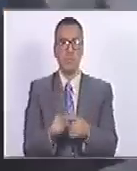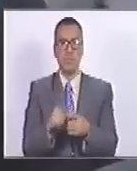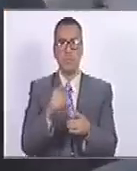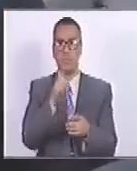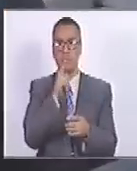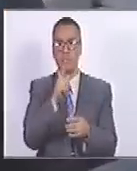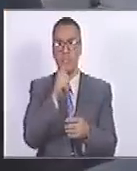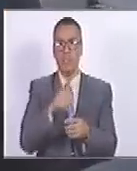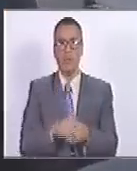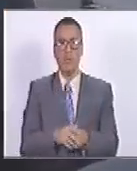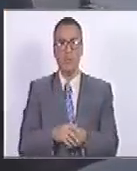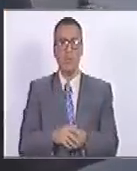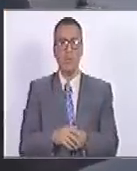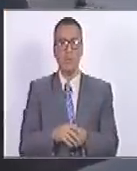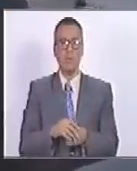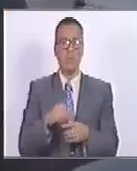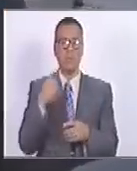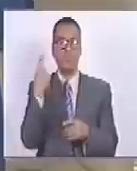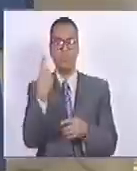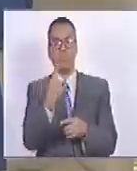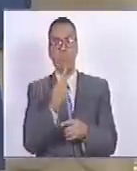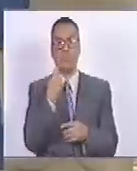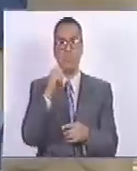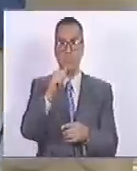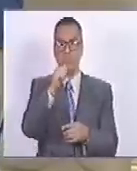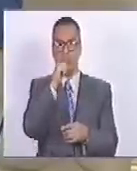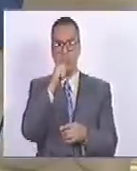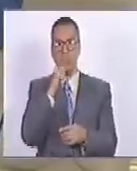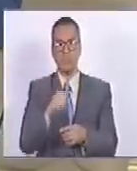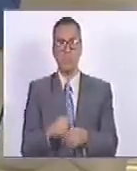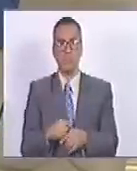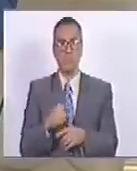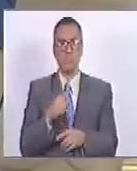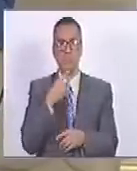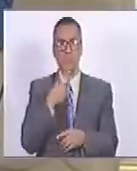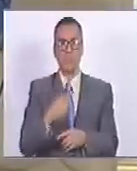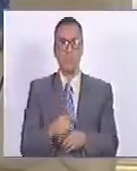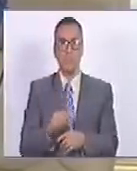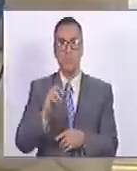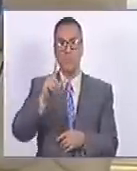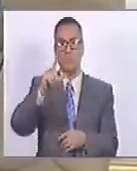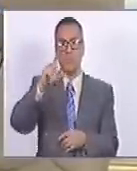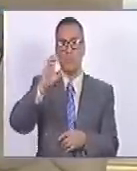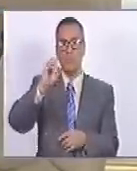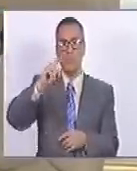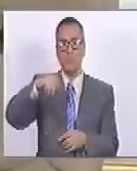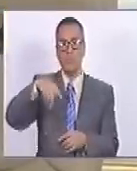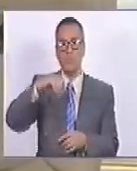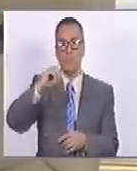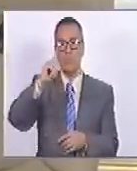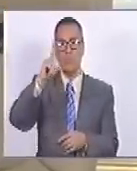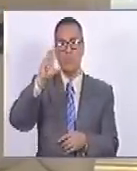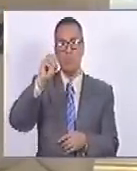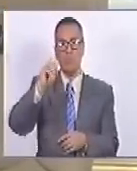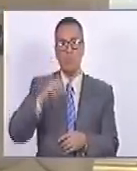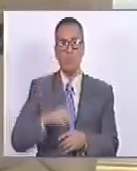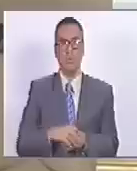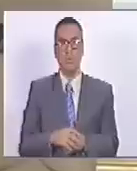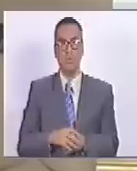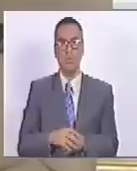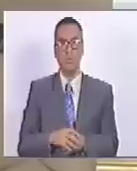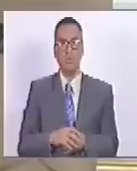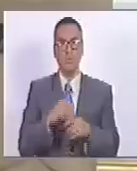erráticas, un borracho, un alcohólico. Se llama Leopoldo López Gil.